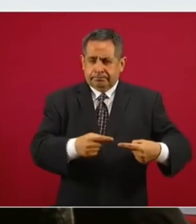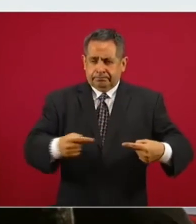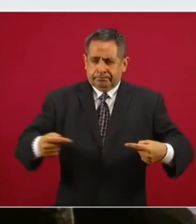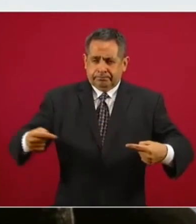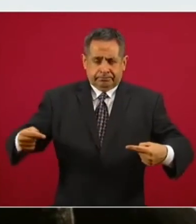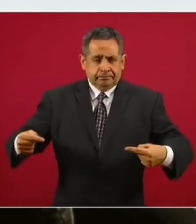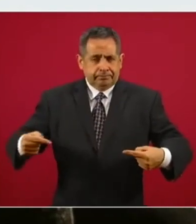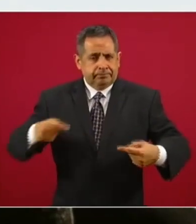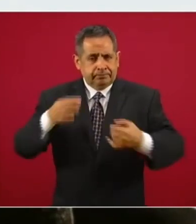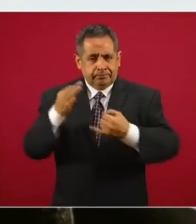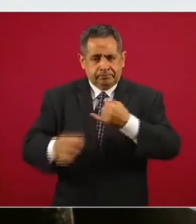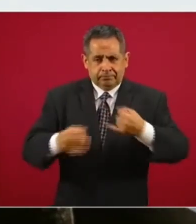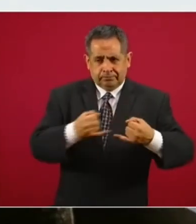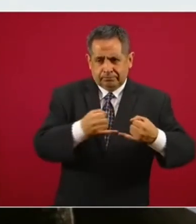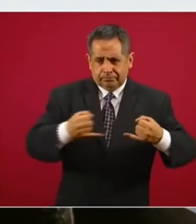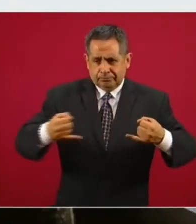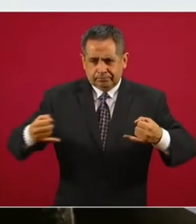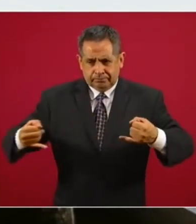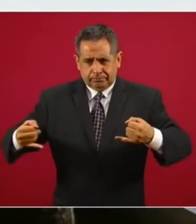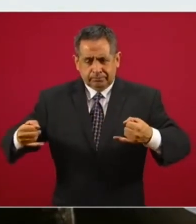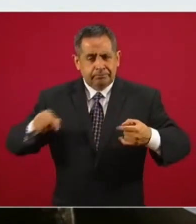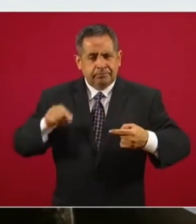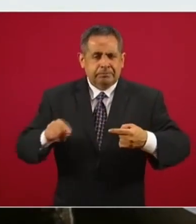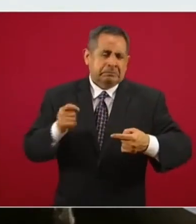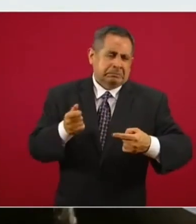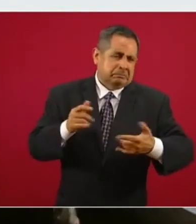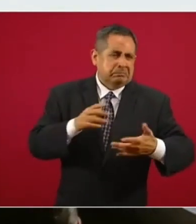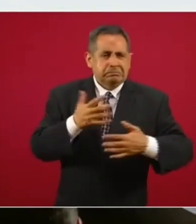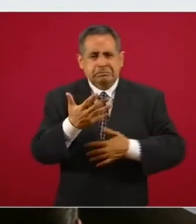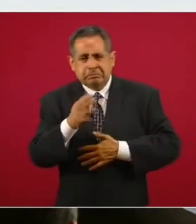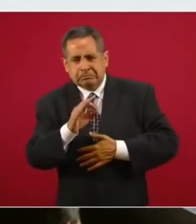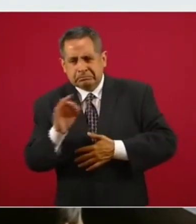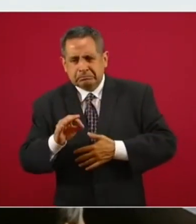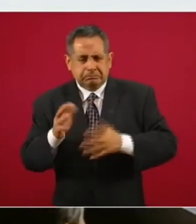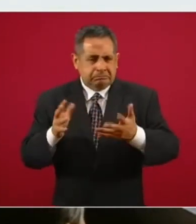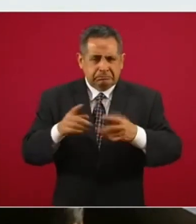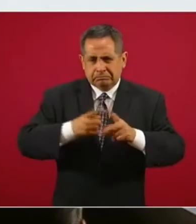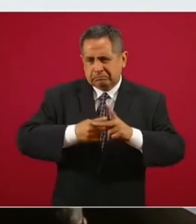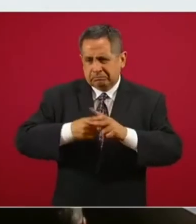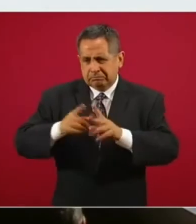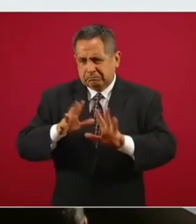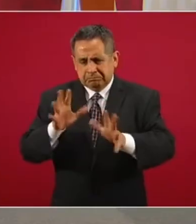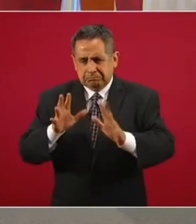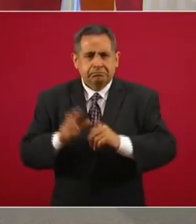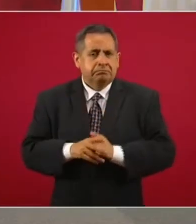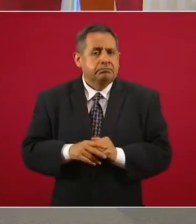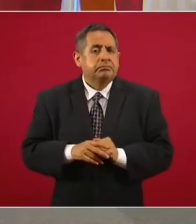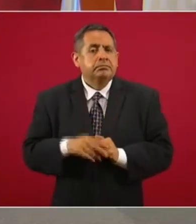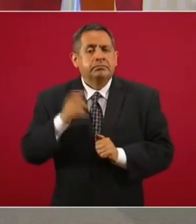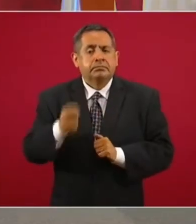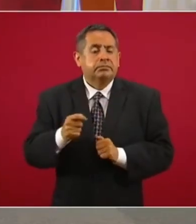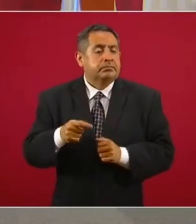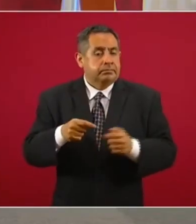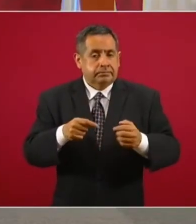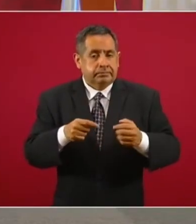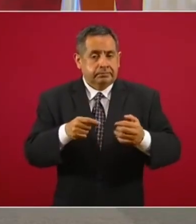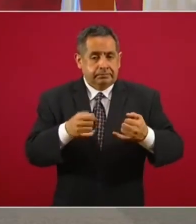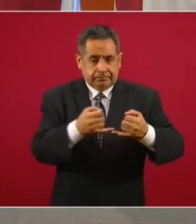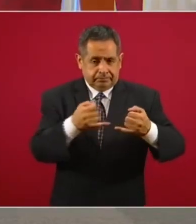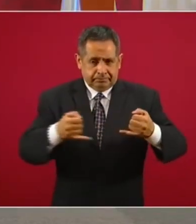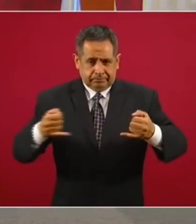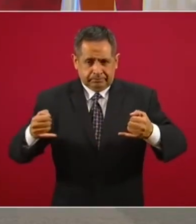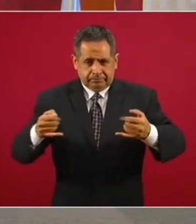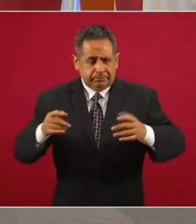un porcentaje pequeño, relativamente pequeño, es 5% aproximadamente en promedio para todos los estados, que están en